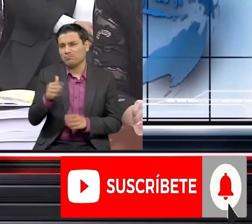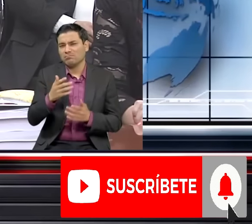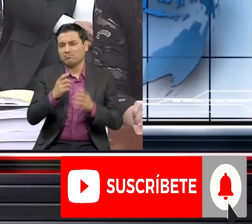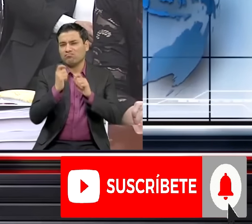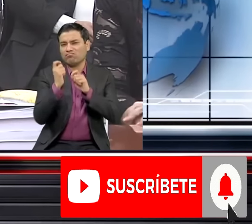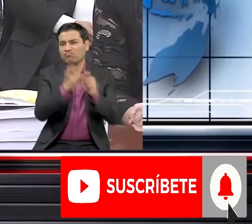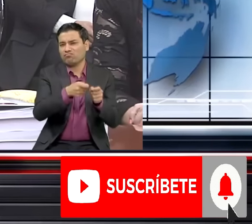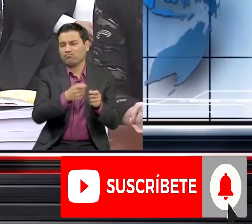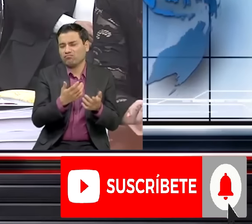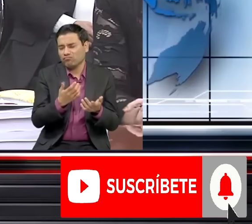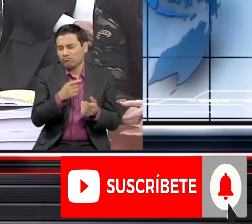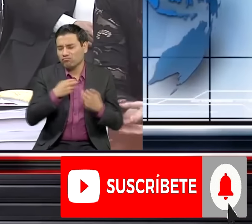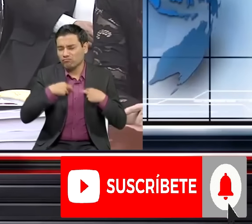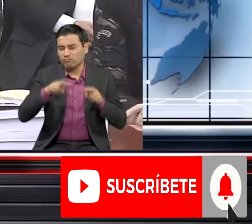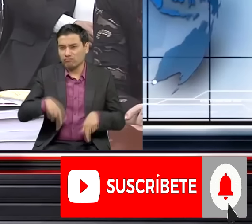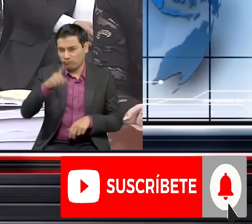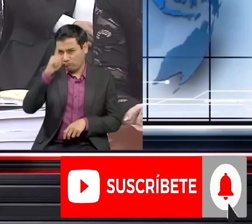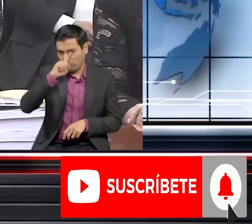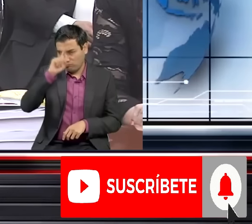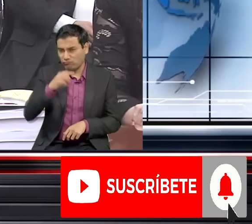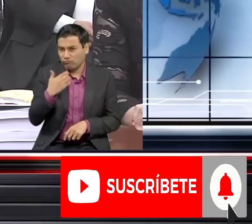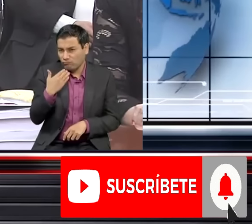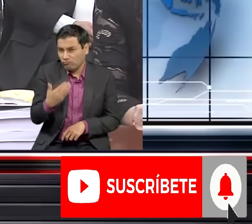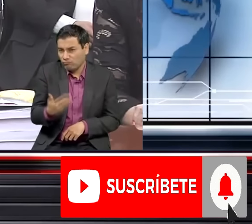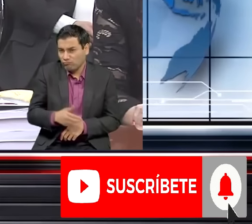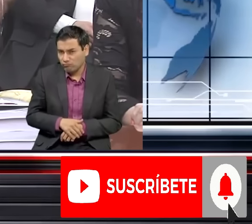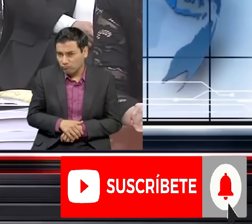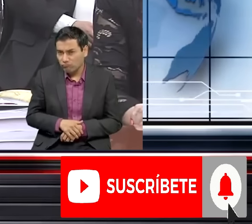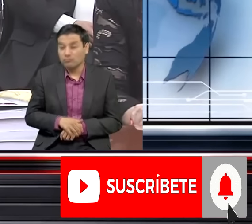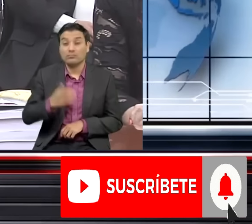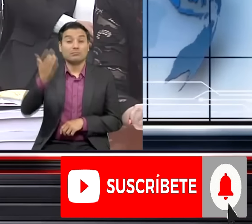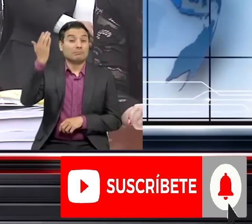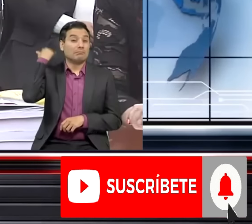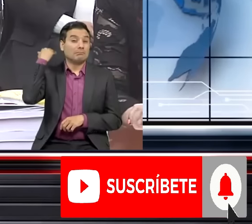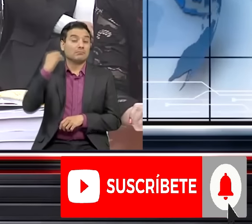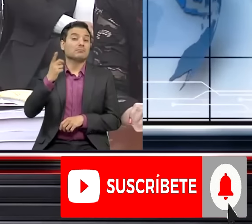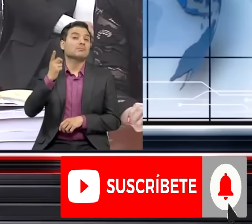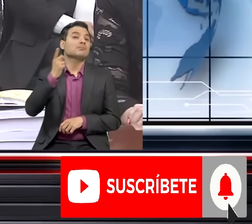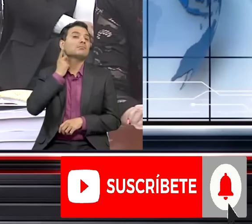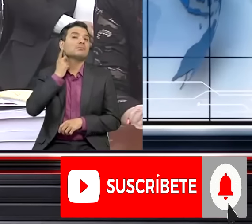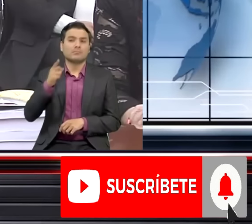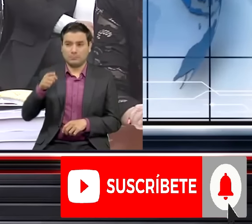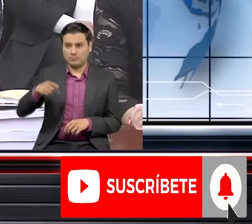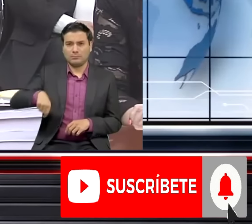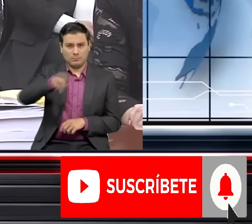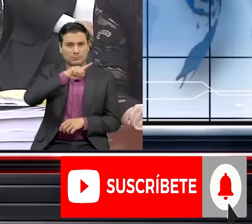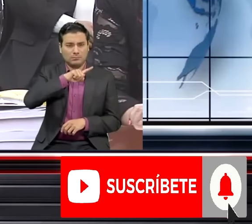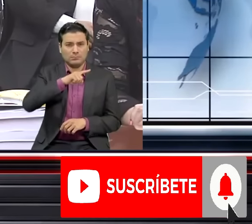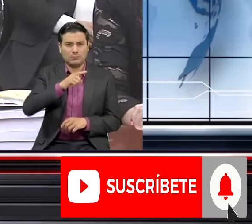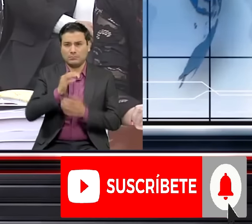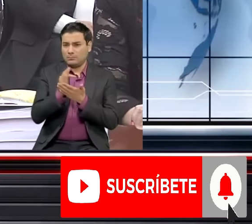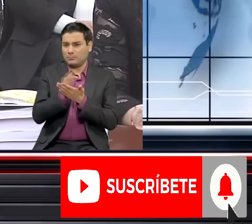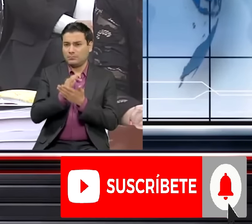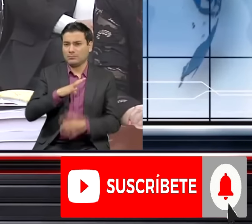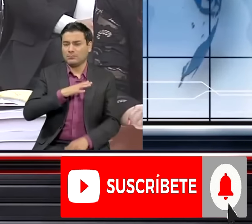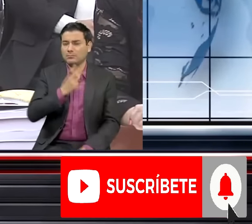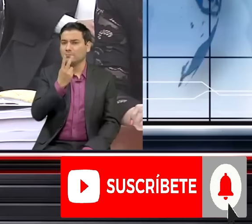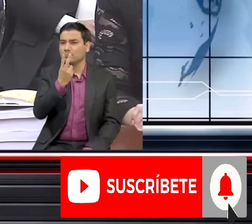en el Congreso. Nosotros renunciamos a ello. La pasada legislatura teníamos solos nuestro movimiento 2/3 y